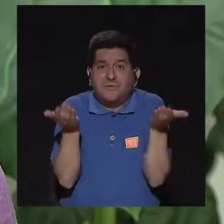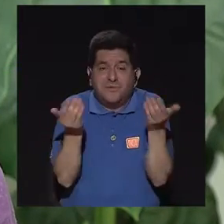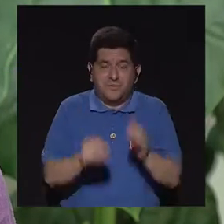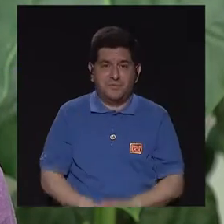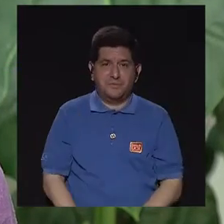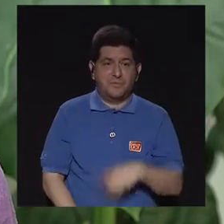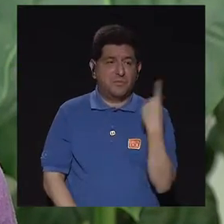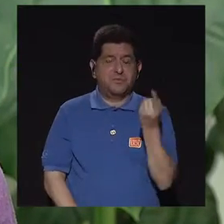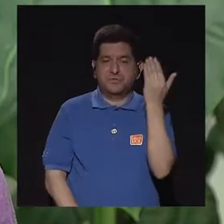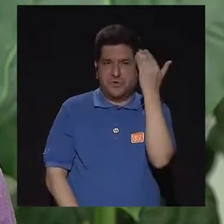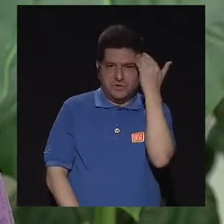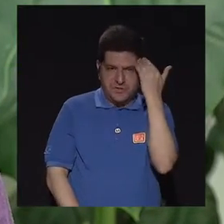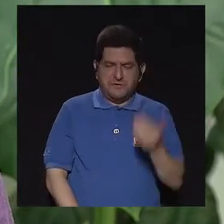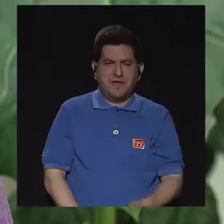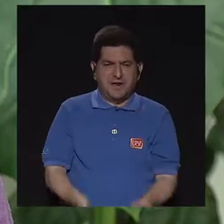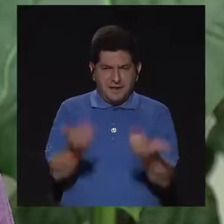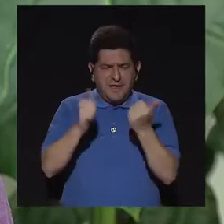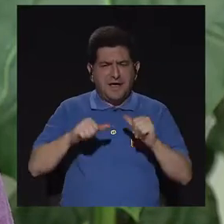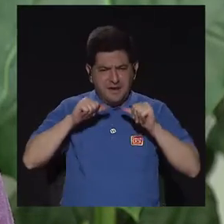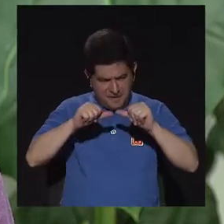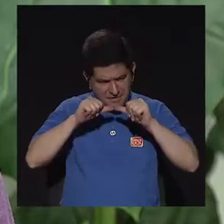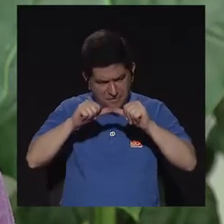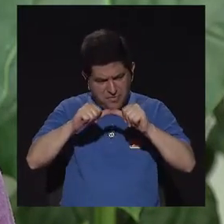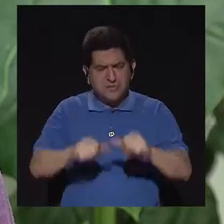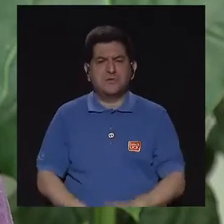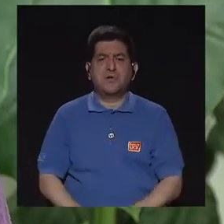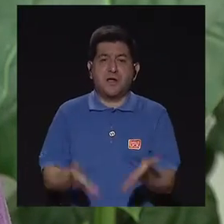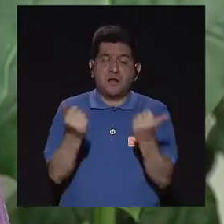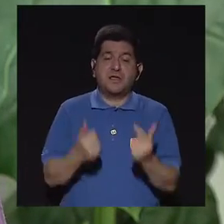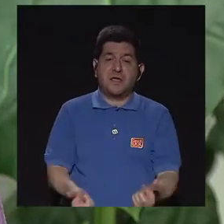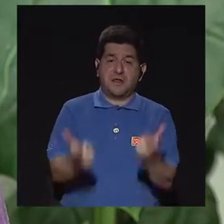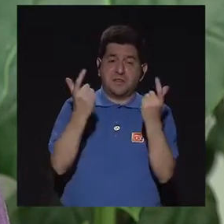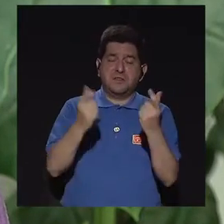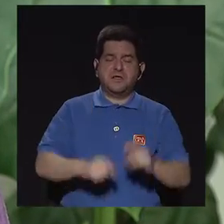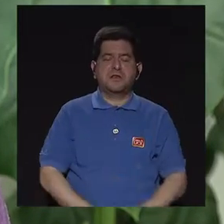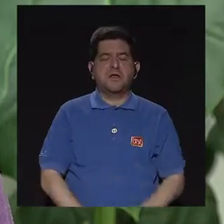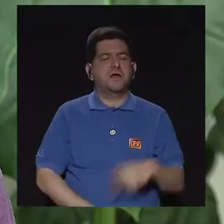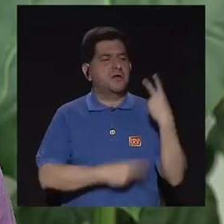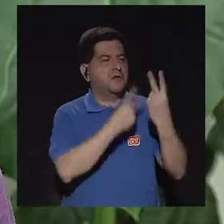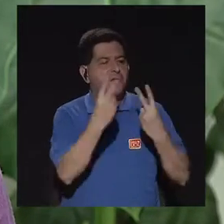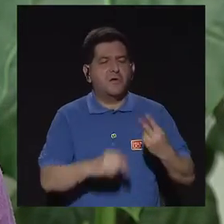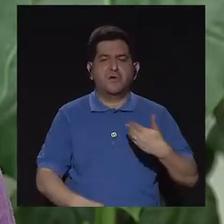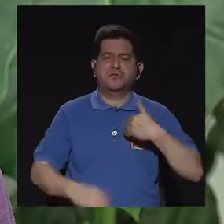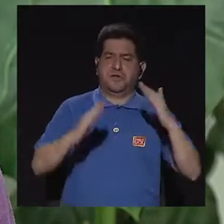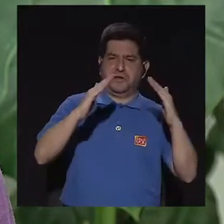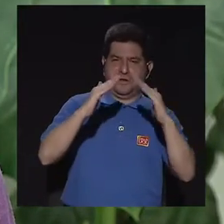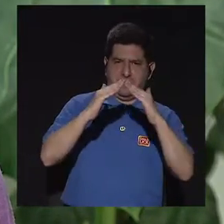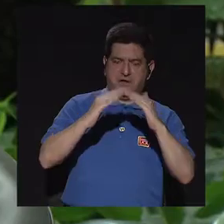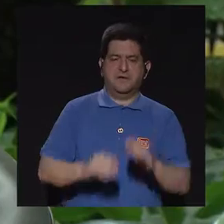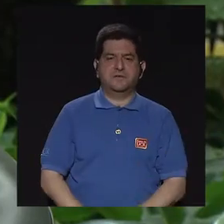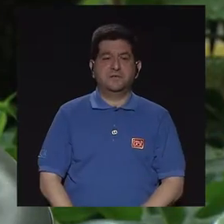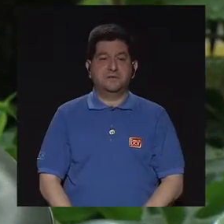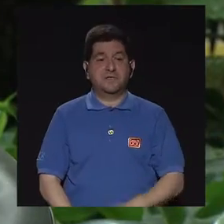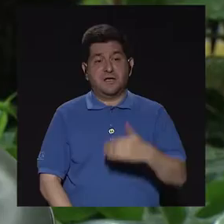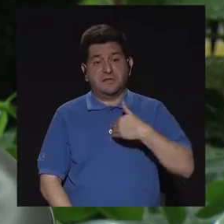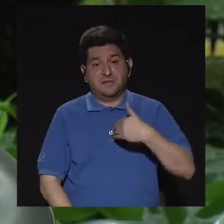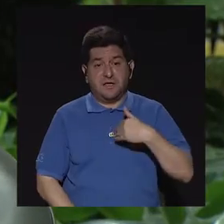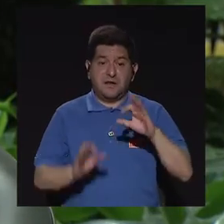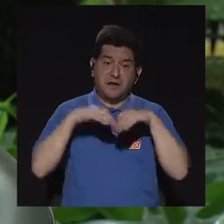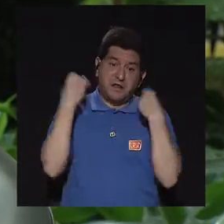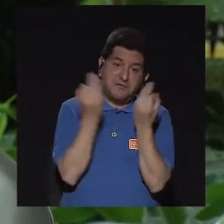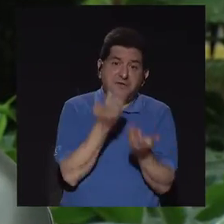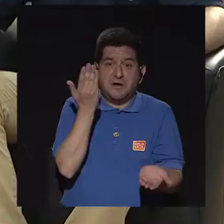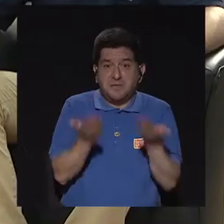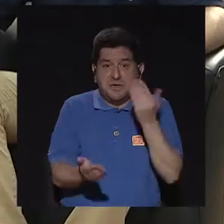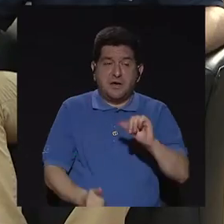mejor. Solo saben que quieren seguir avanzando. Muchas personas quieren ser mejor, quieren tener plata para poder viajar, para poder tener una casa, tener algunos familia, otros no quieren